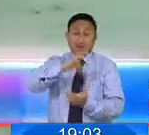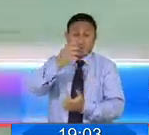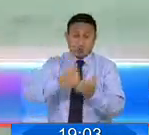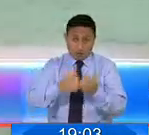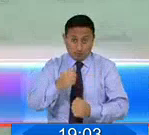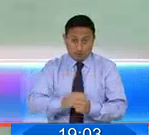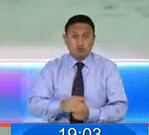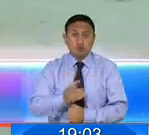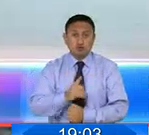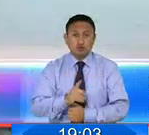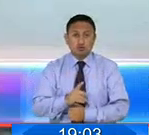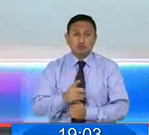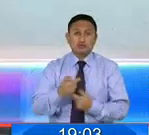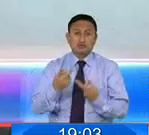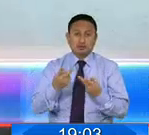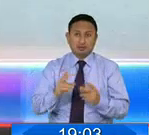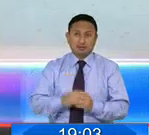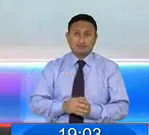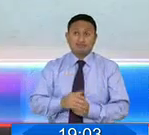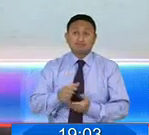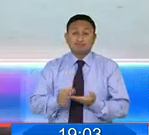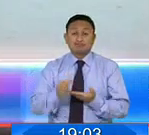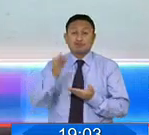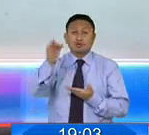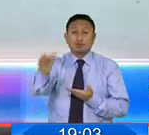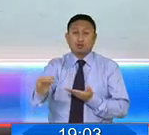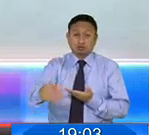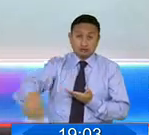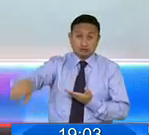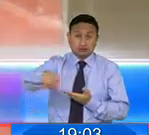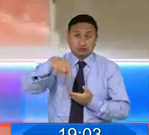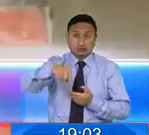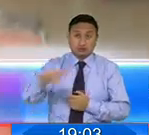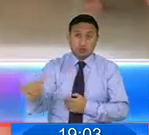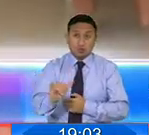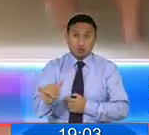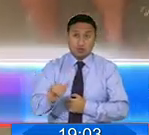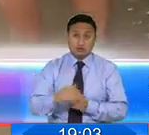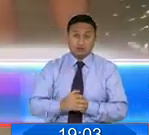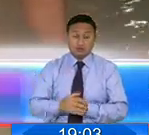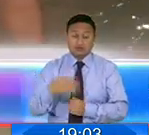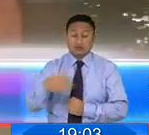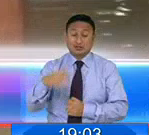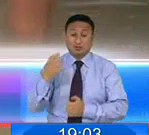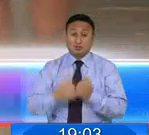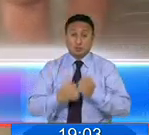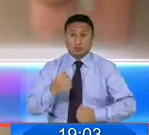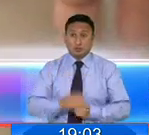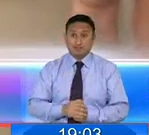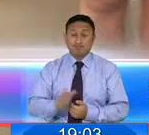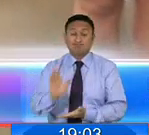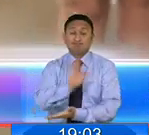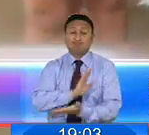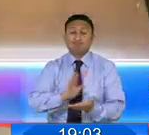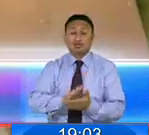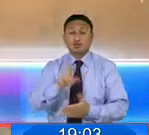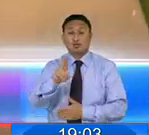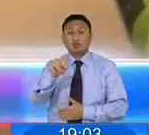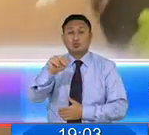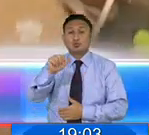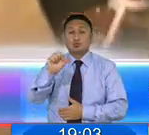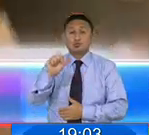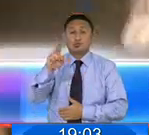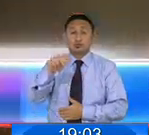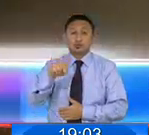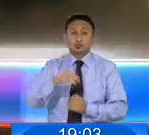Palmeras resultó afectada. En los sectores periféricos el panorama era más desalentador. En barrios como La Unión y Virgen